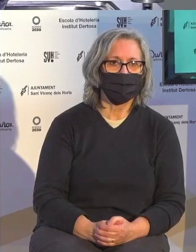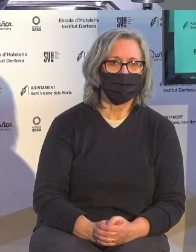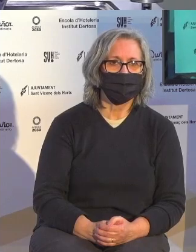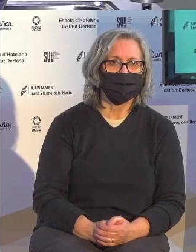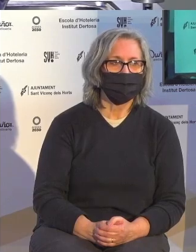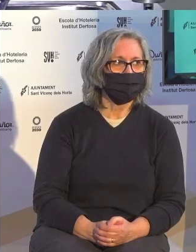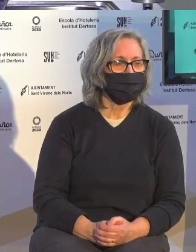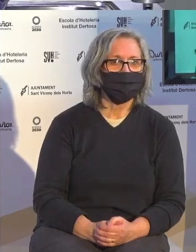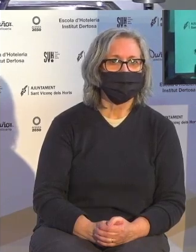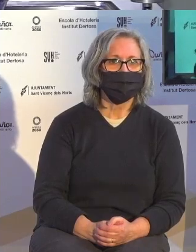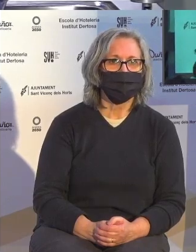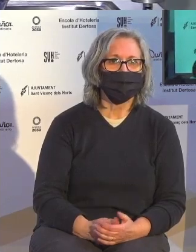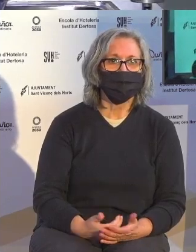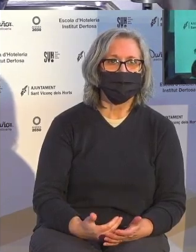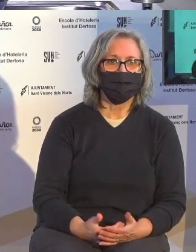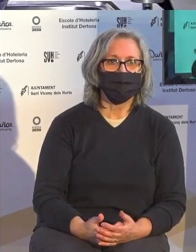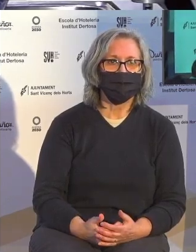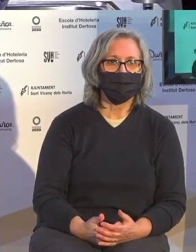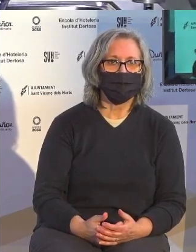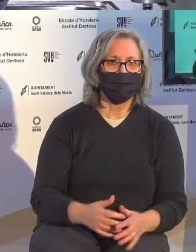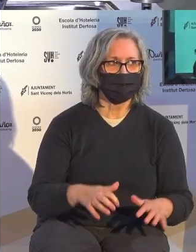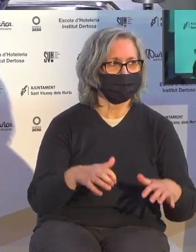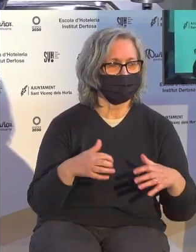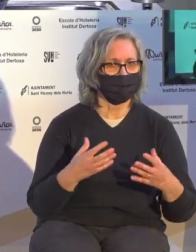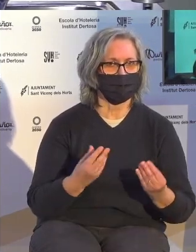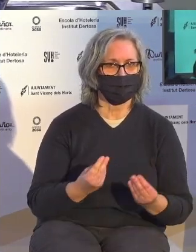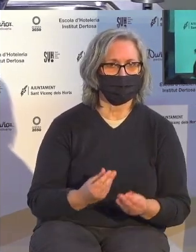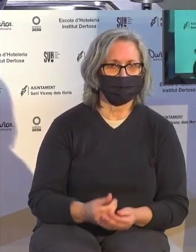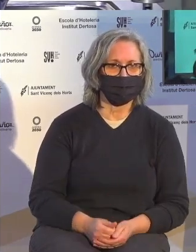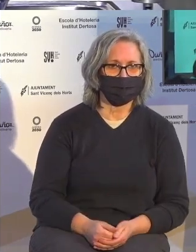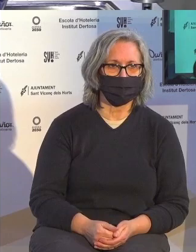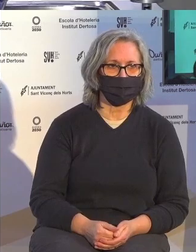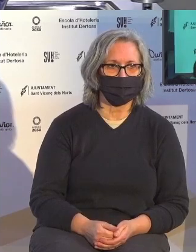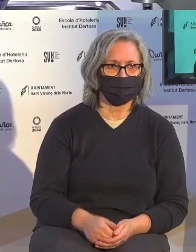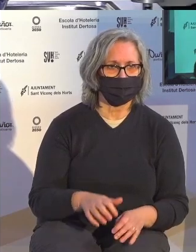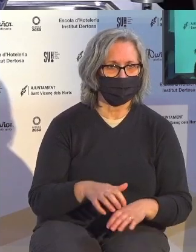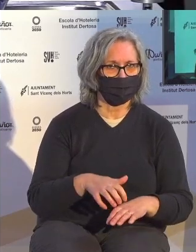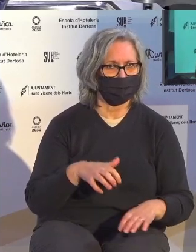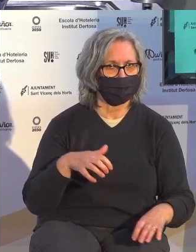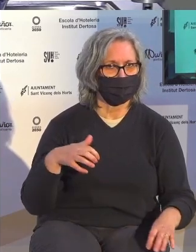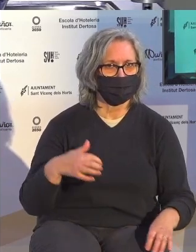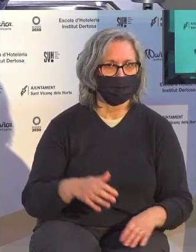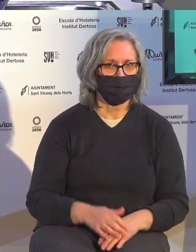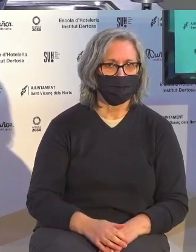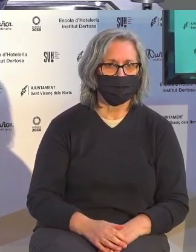o necesito un autor que está aquí el autor